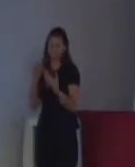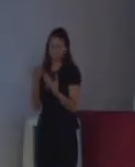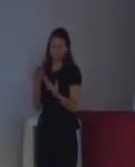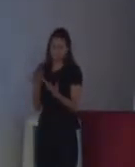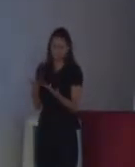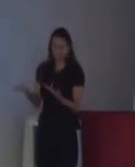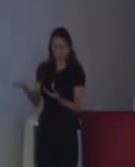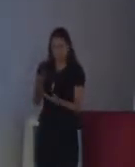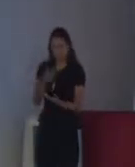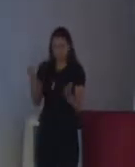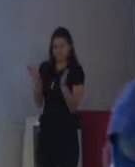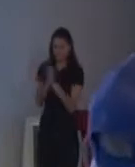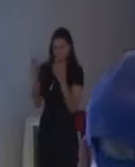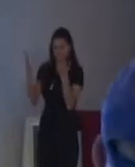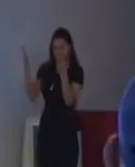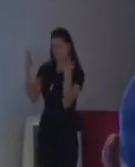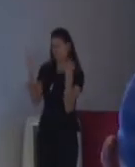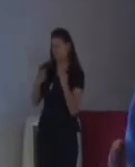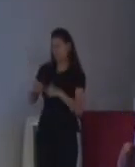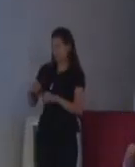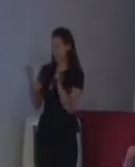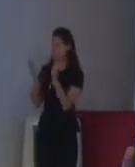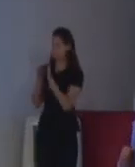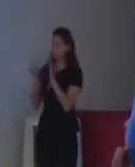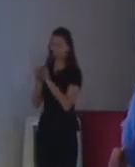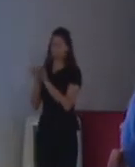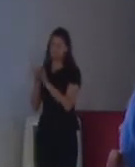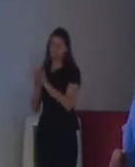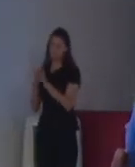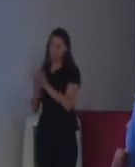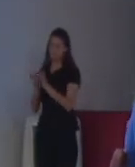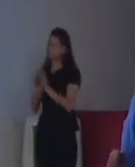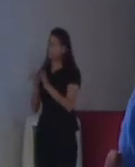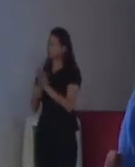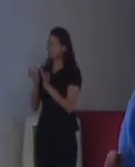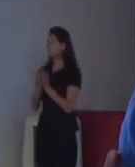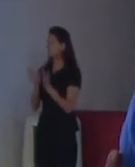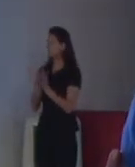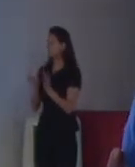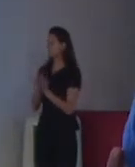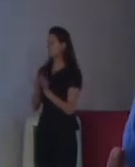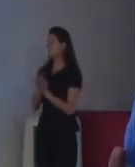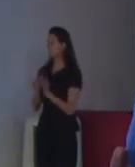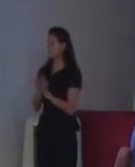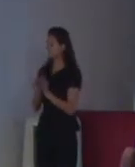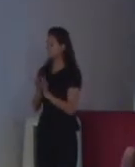un aplauso que bien lo merece por ese esfuerzo y recibimos al doctor Yeris,